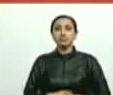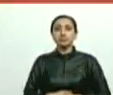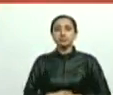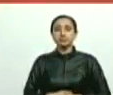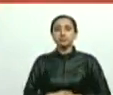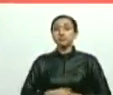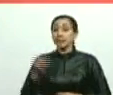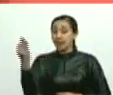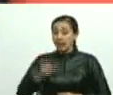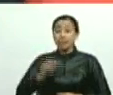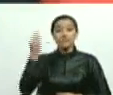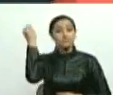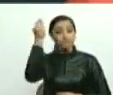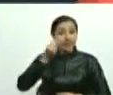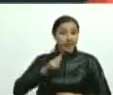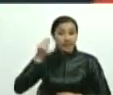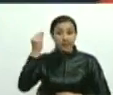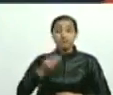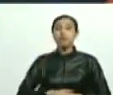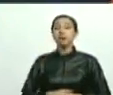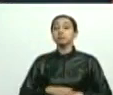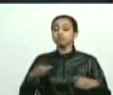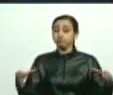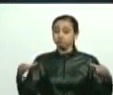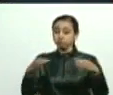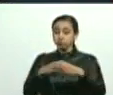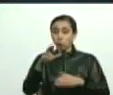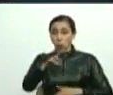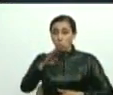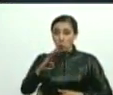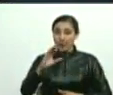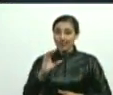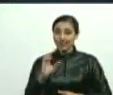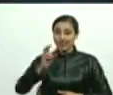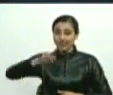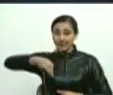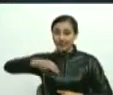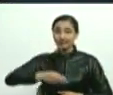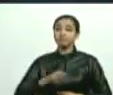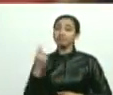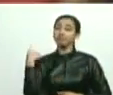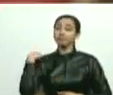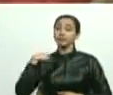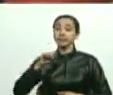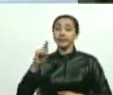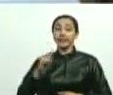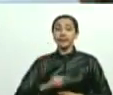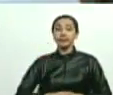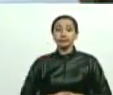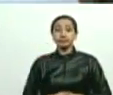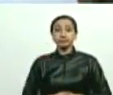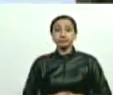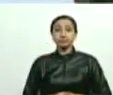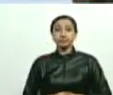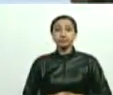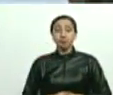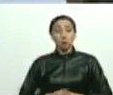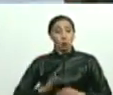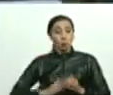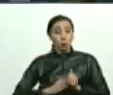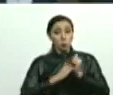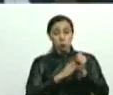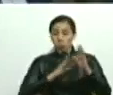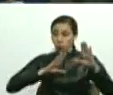Siempre hay que pensar, y les digo a la UVCH, cada UVCH debe tener un tremendo poder